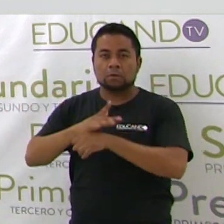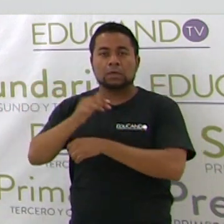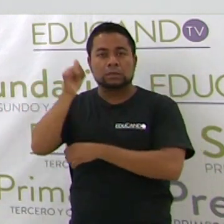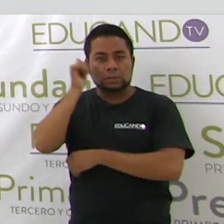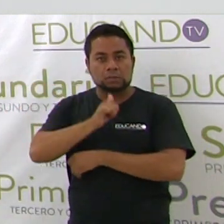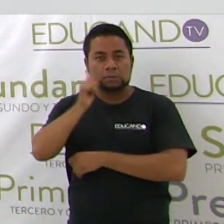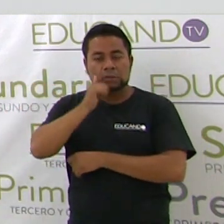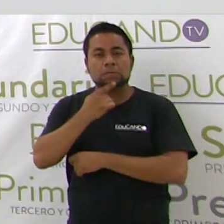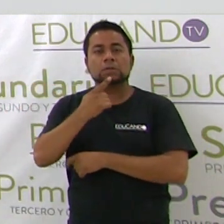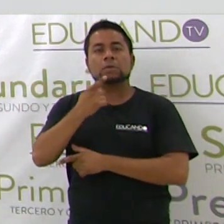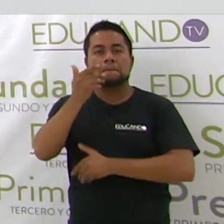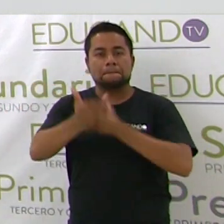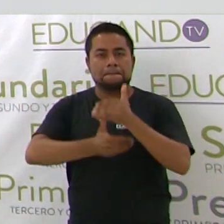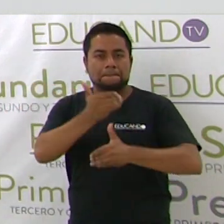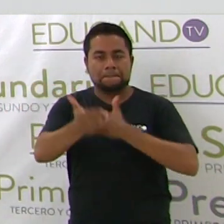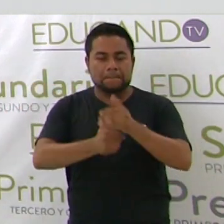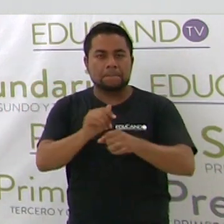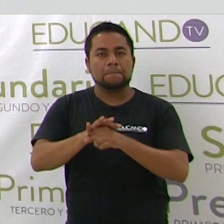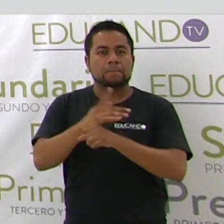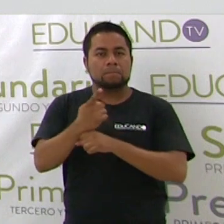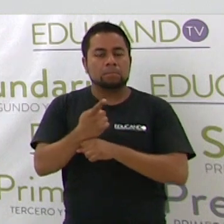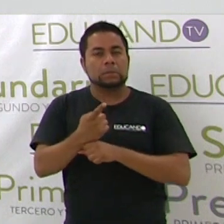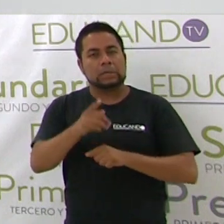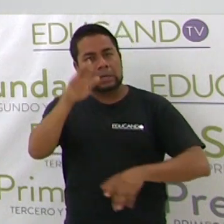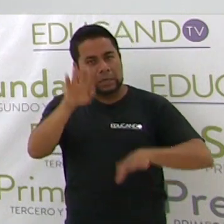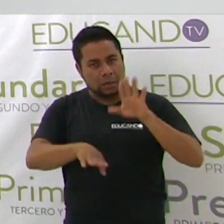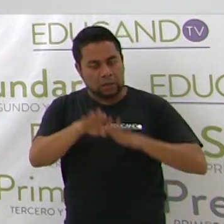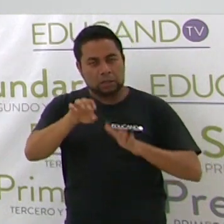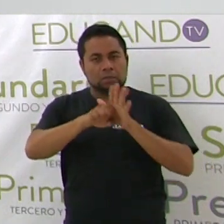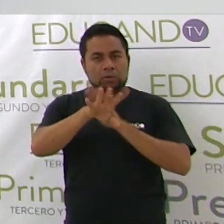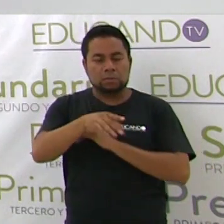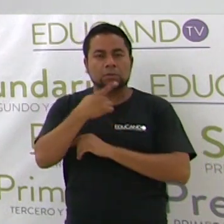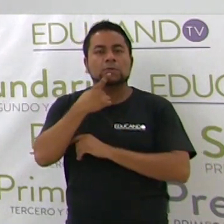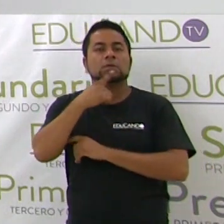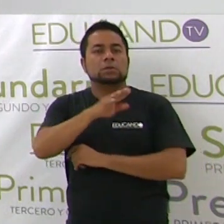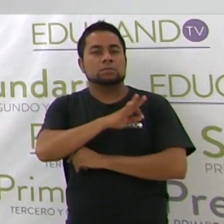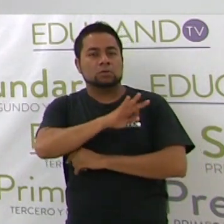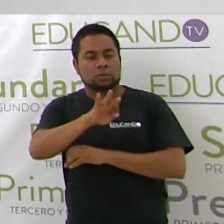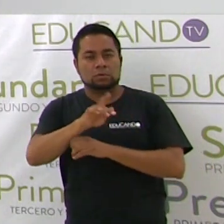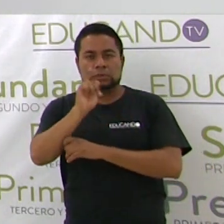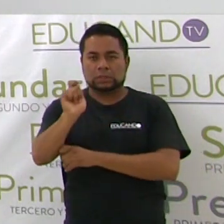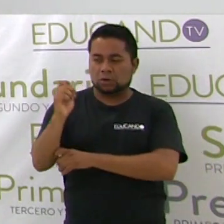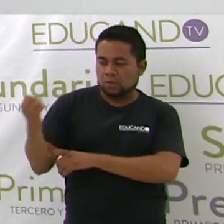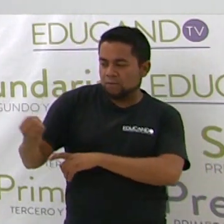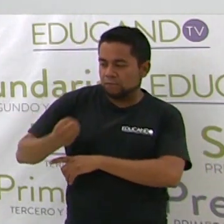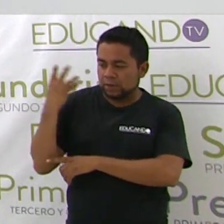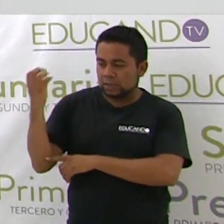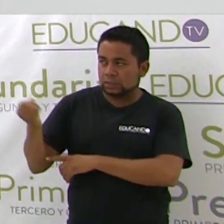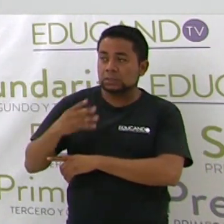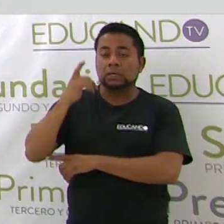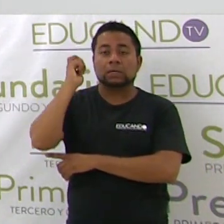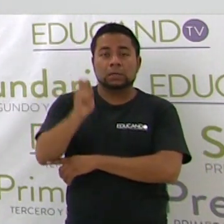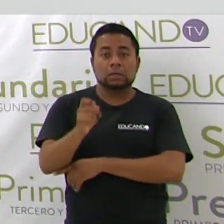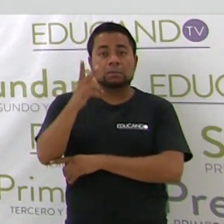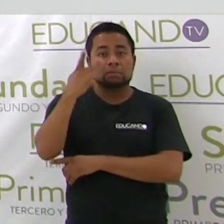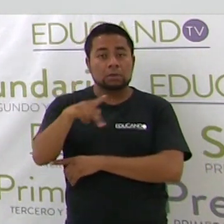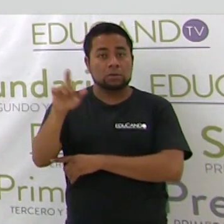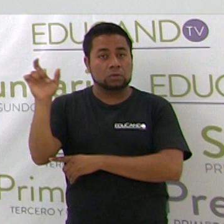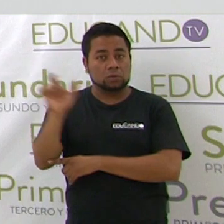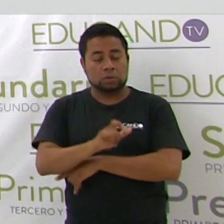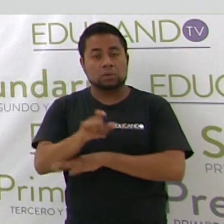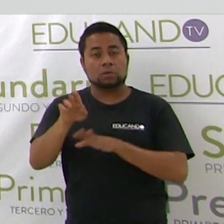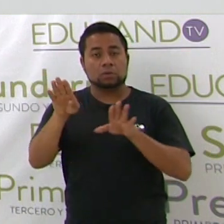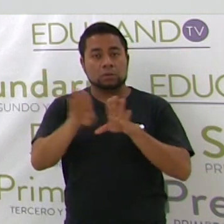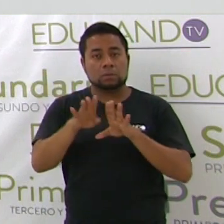de los pasos? Porque a veces podemos nosotros deducir qué es una conferencia, pero cuando nos enfrentamos